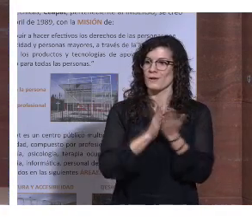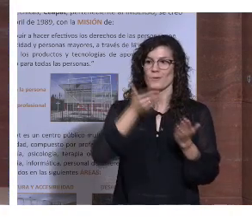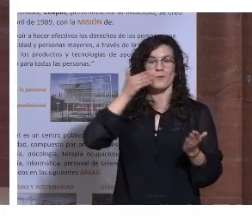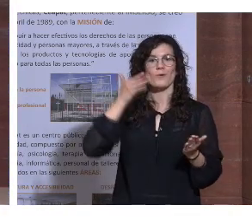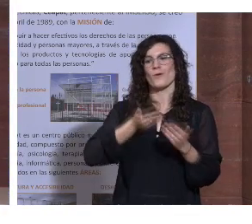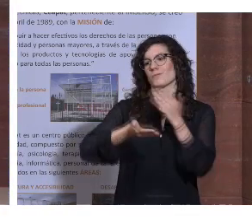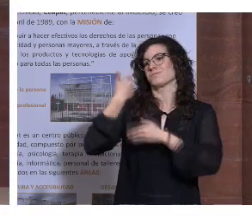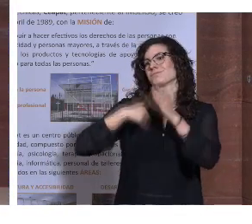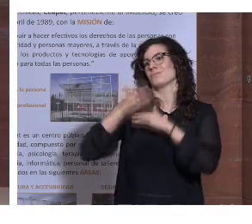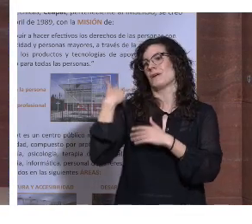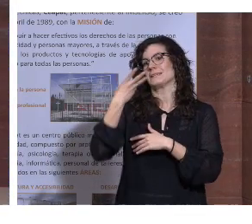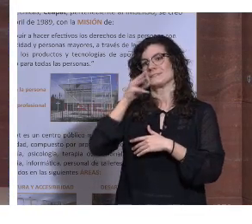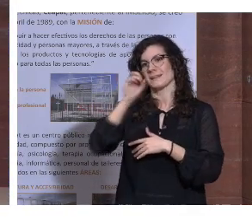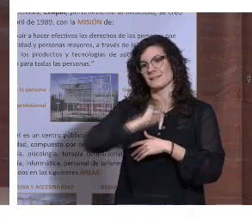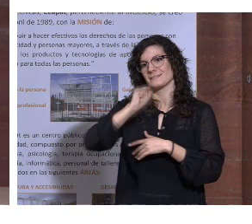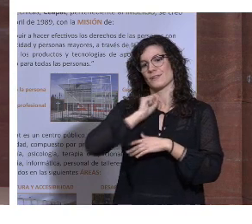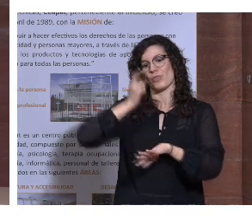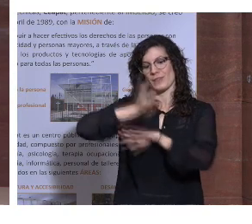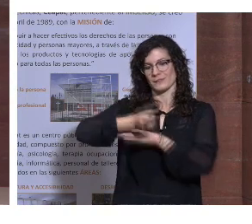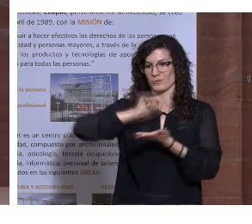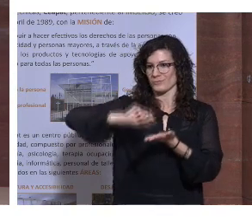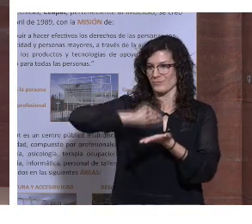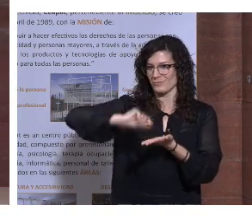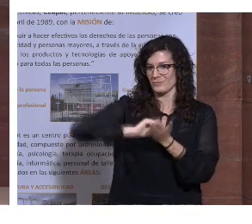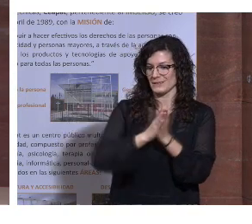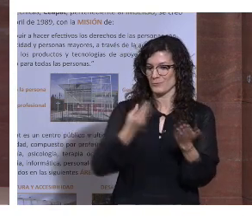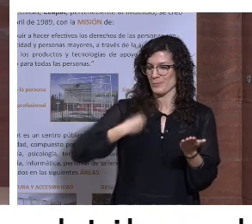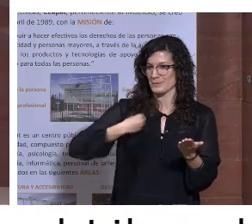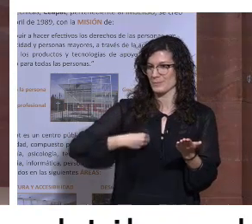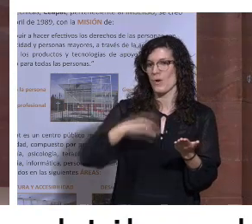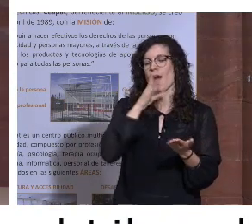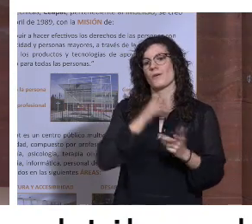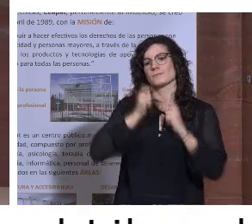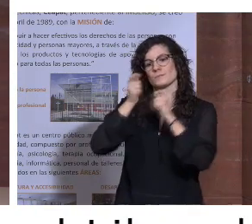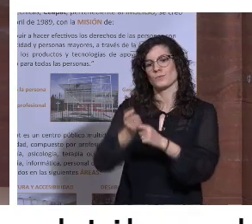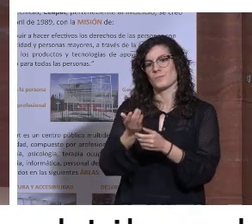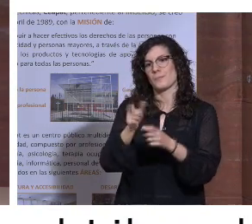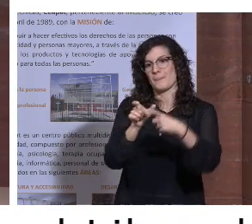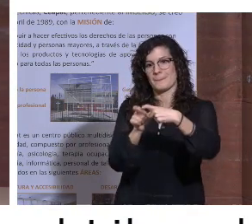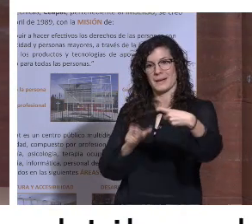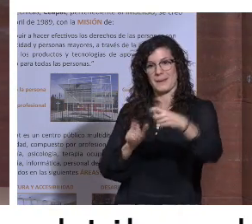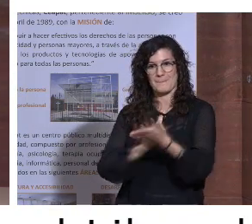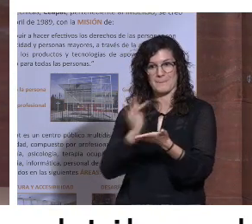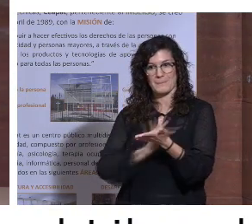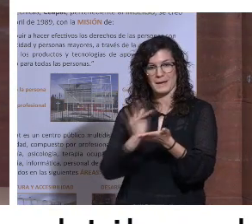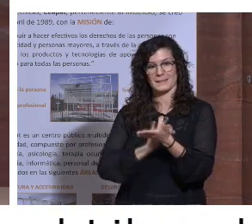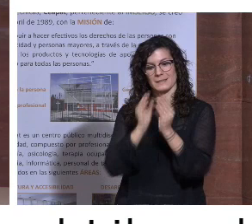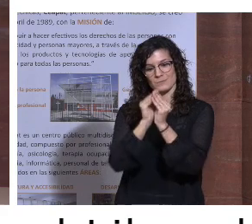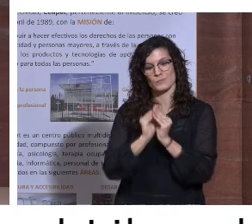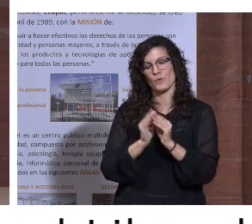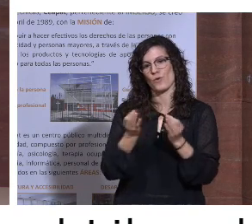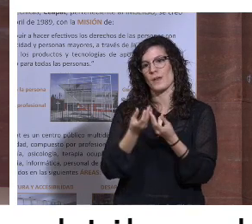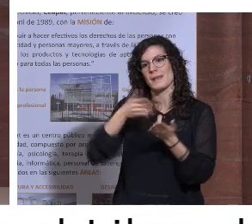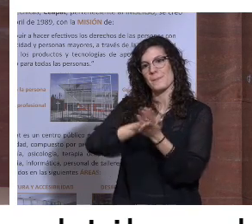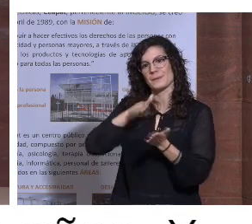Fernández hace 30 años. Y vamos a entregarle un marcapáginas que hemos hecho con la impresora 3D